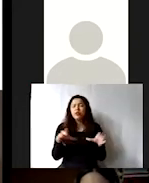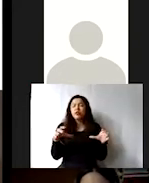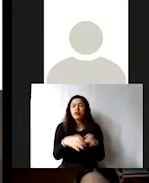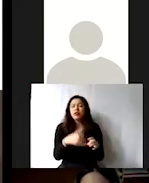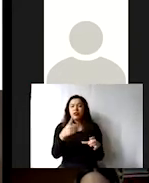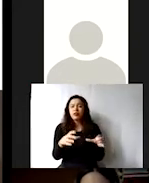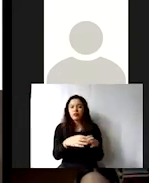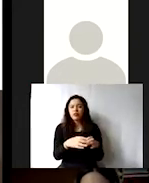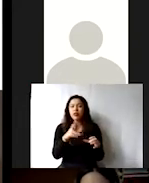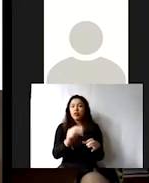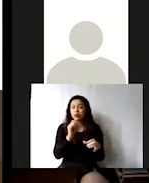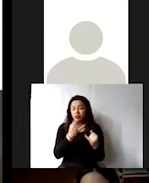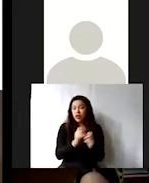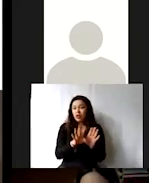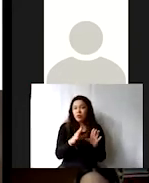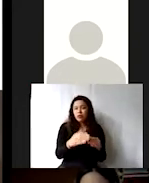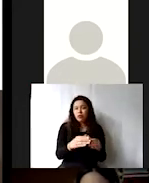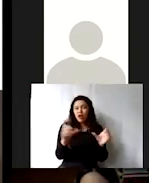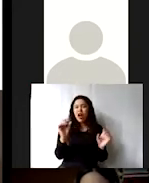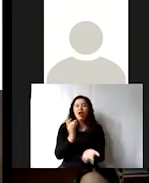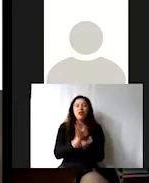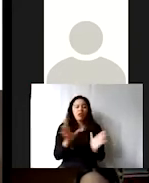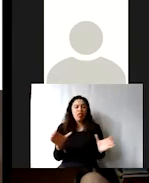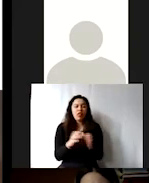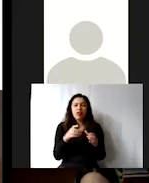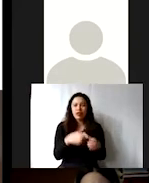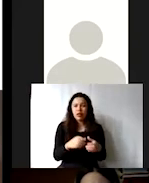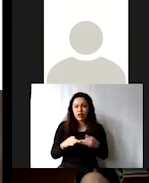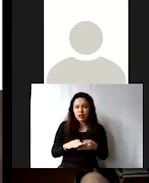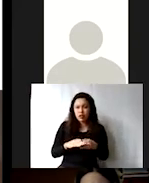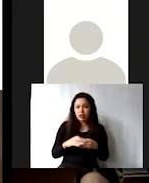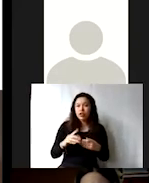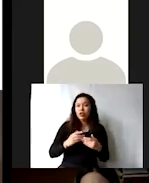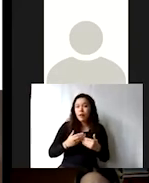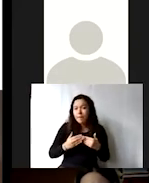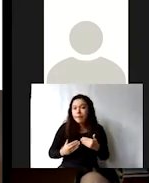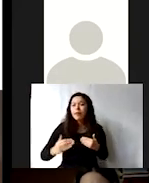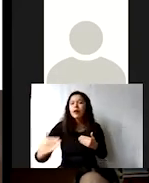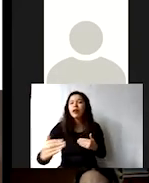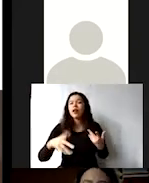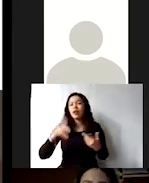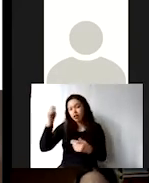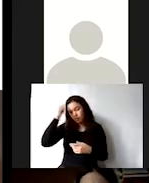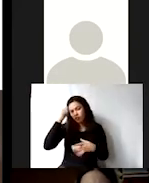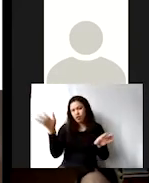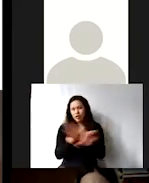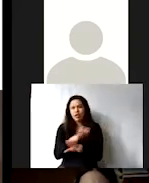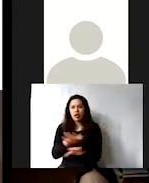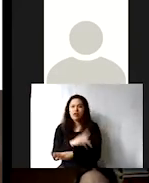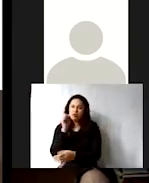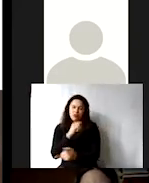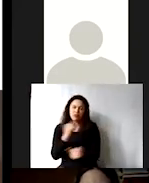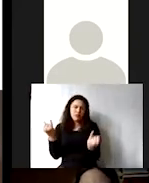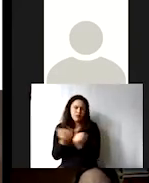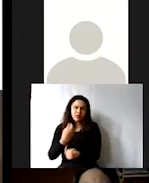que se está yendo más allá porque estamos consecuentemente buscando con la teoría del cambio y todo esto que también estamos